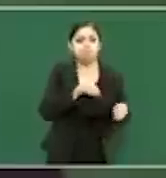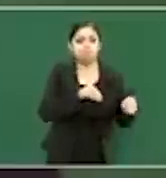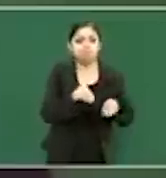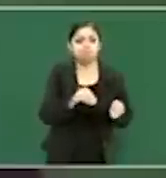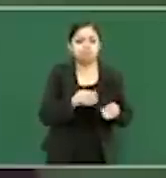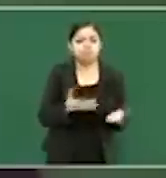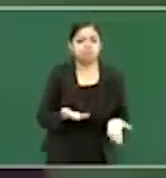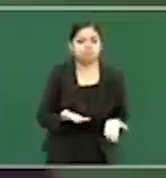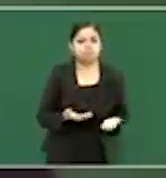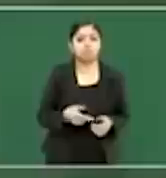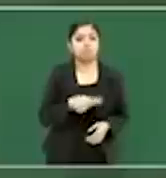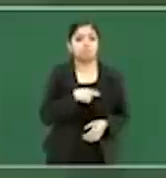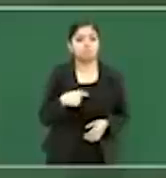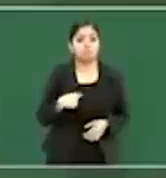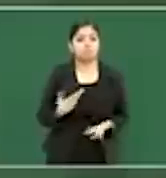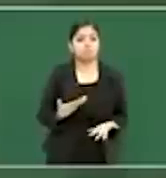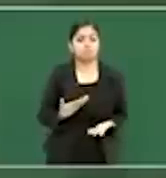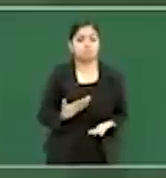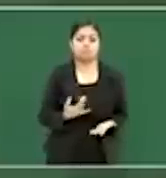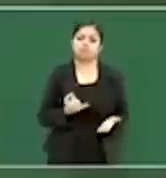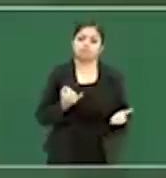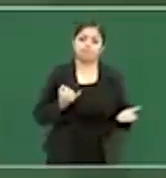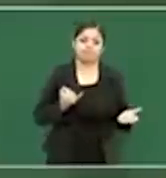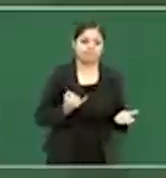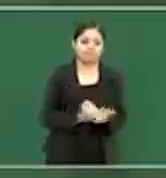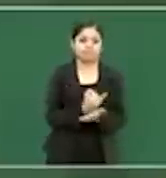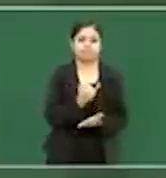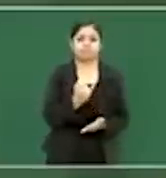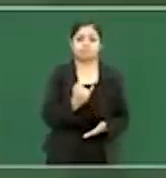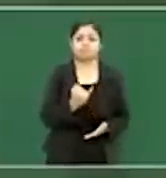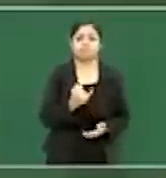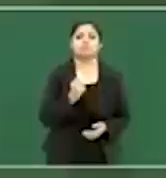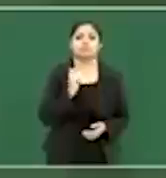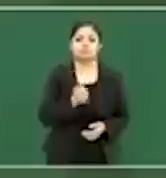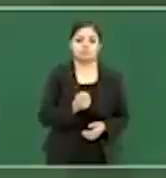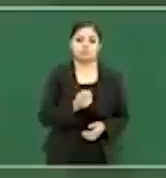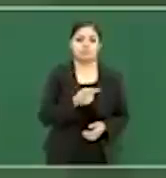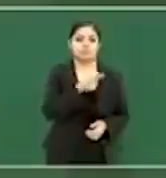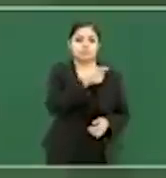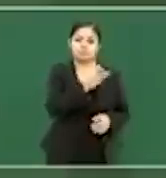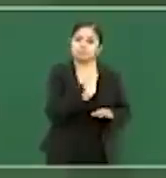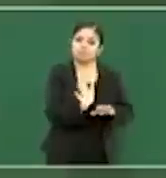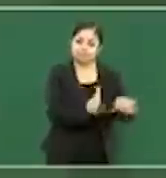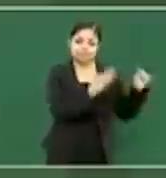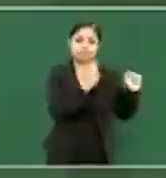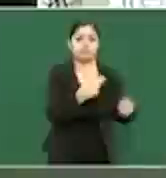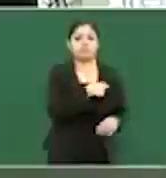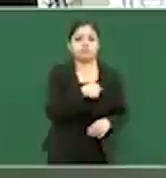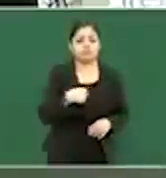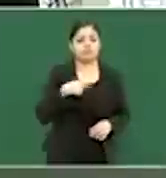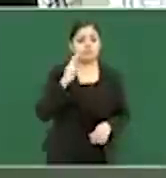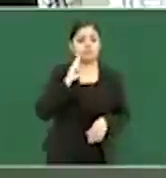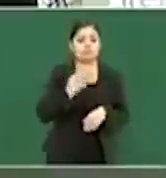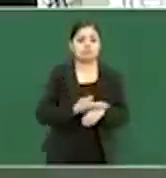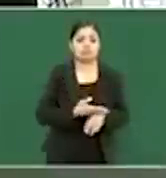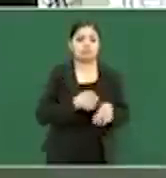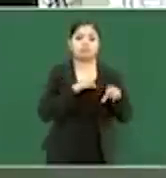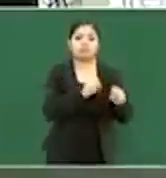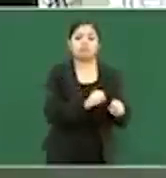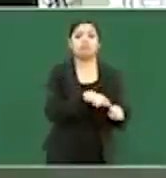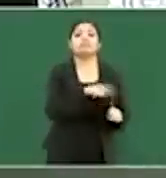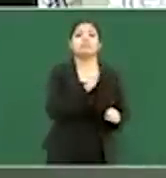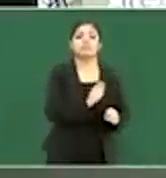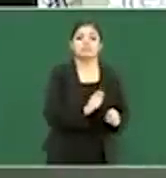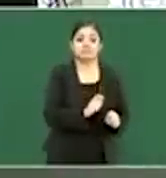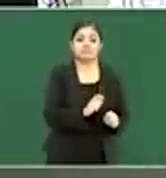¿Qué hicimos? Tomamos ese centro de monitoreo, como las